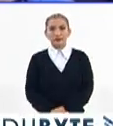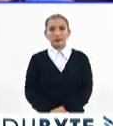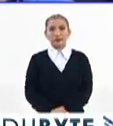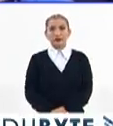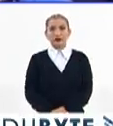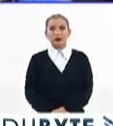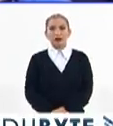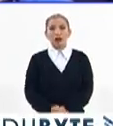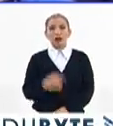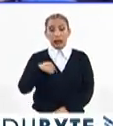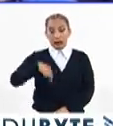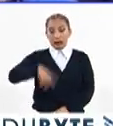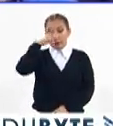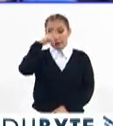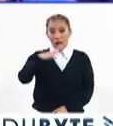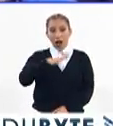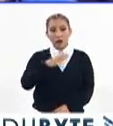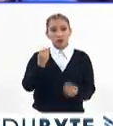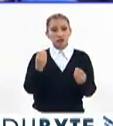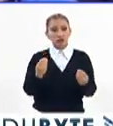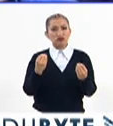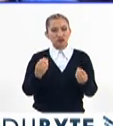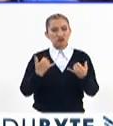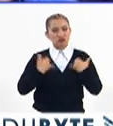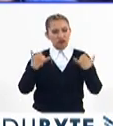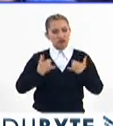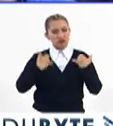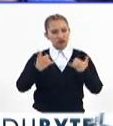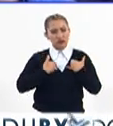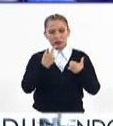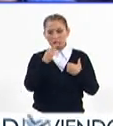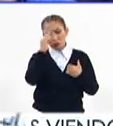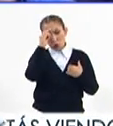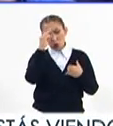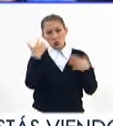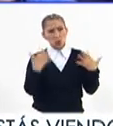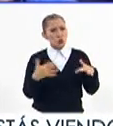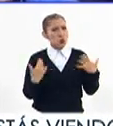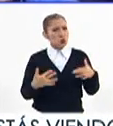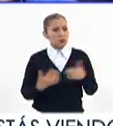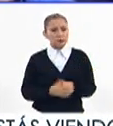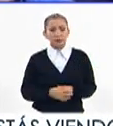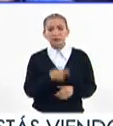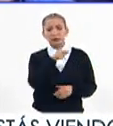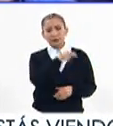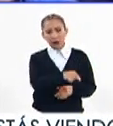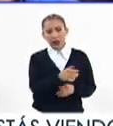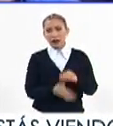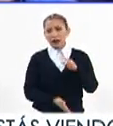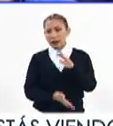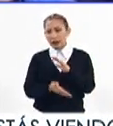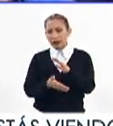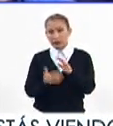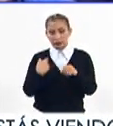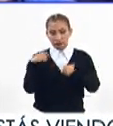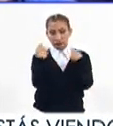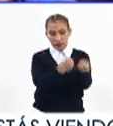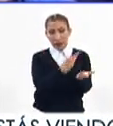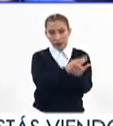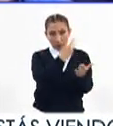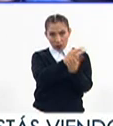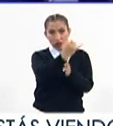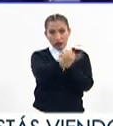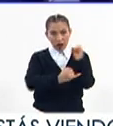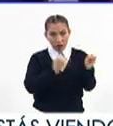A mí es que en México hay muchos jóvenes con unas mentes muy brillantes que han ganado